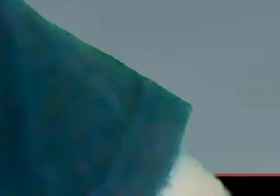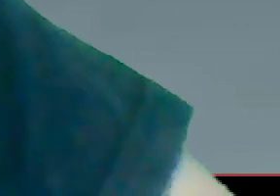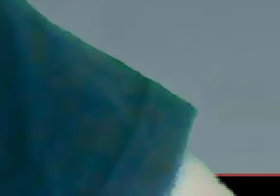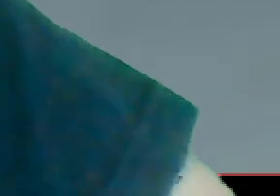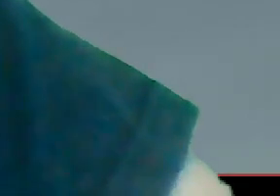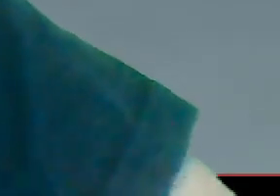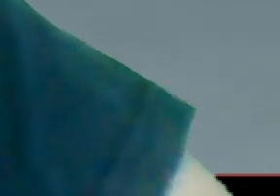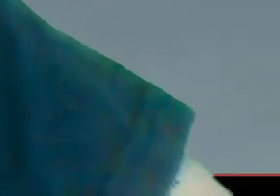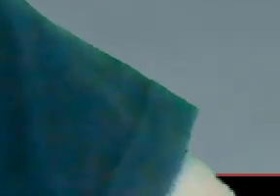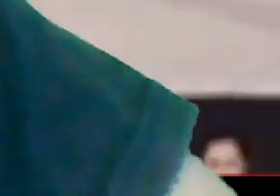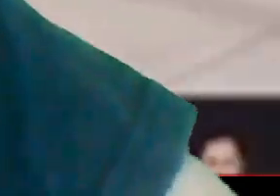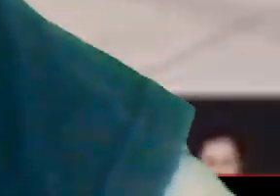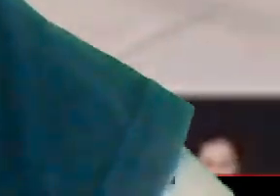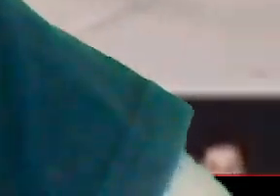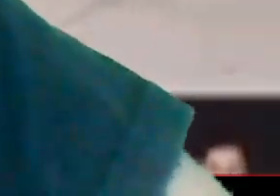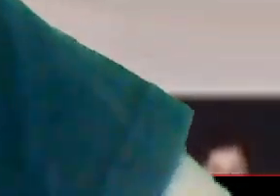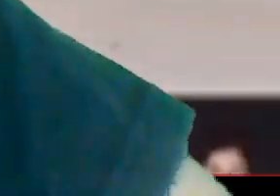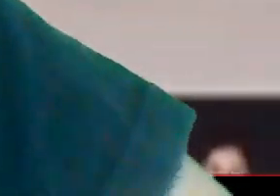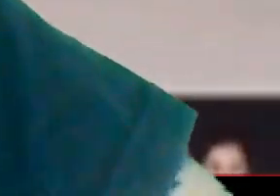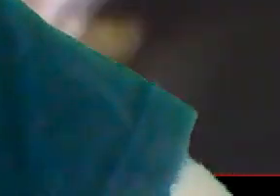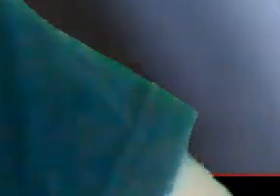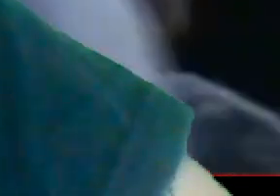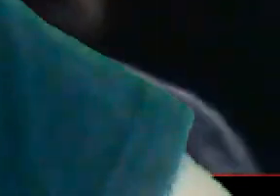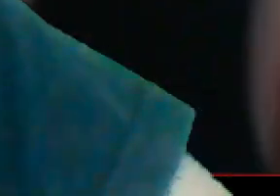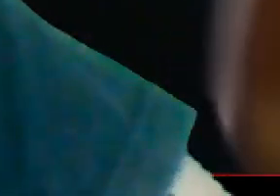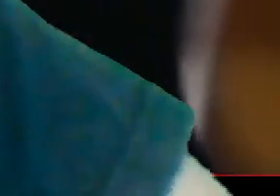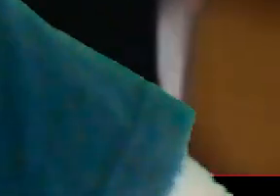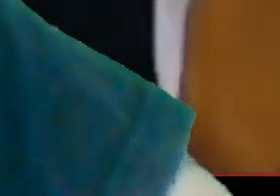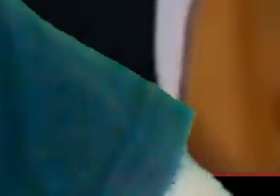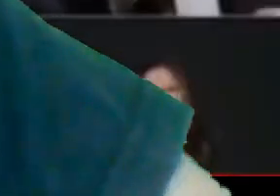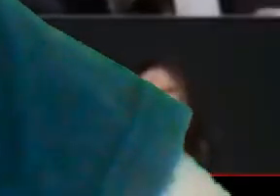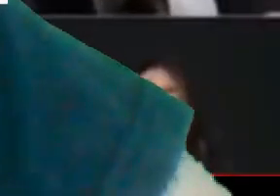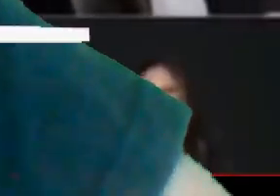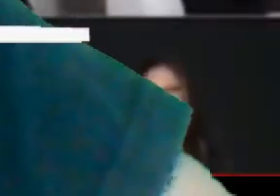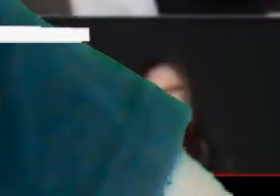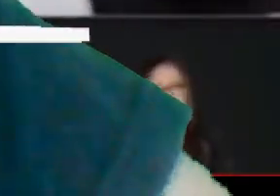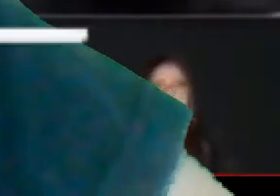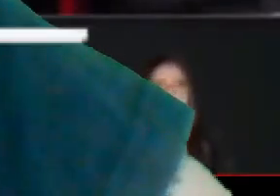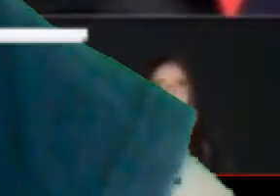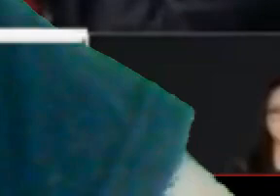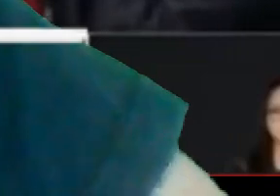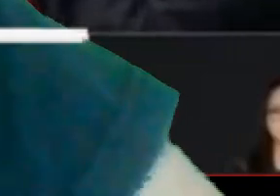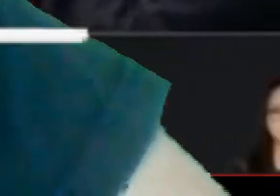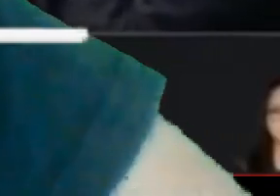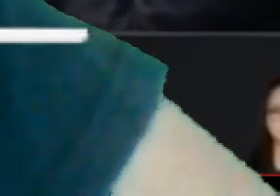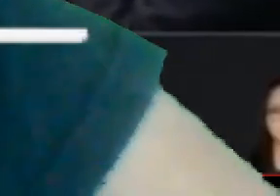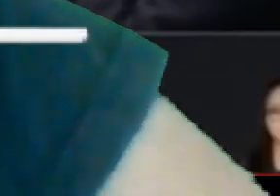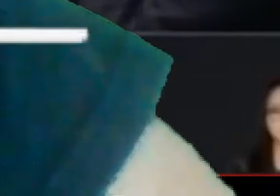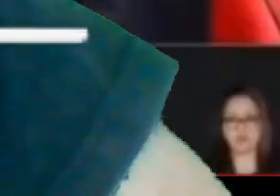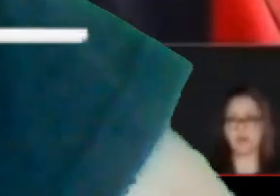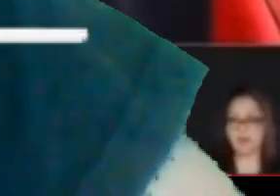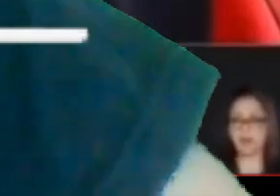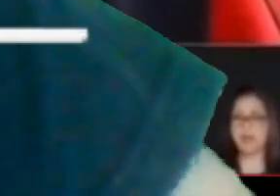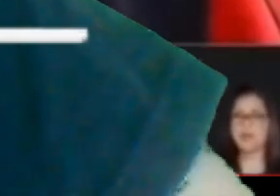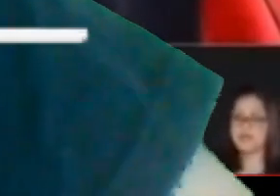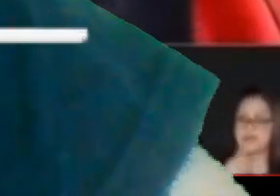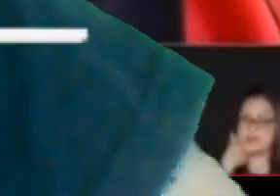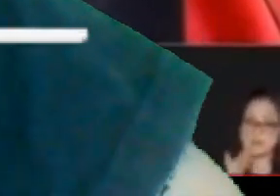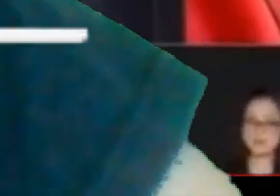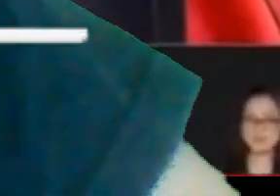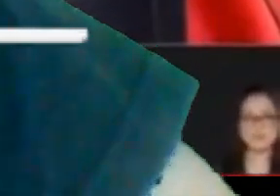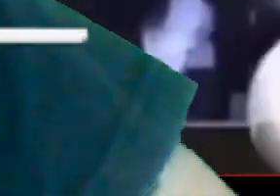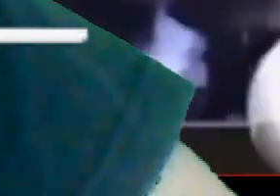mañanera por puro masoquismo y le estaba viendo en YouTube. Y